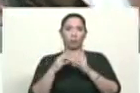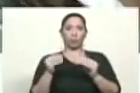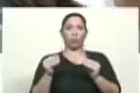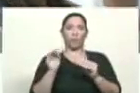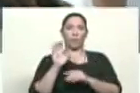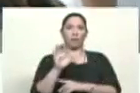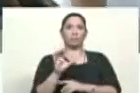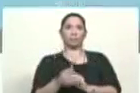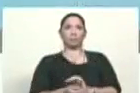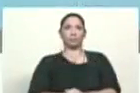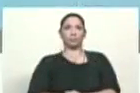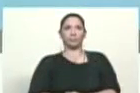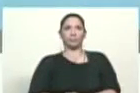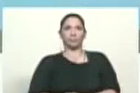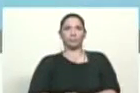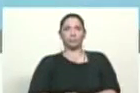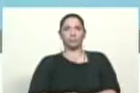país.